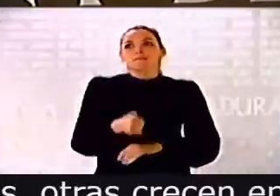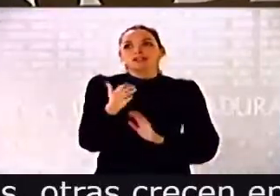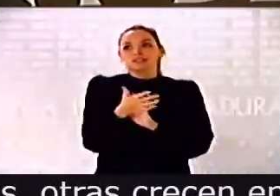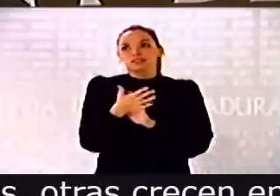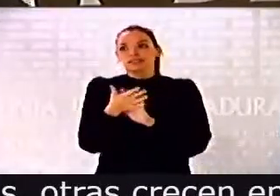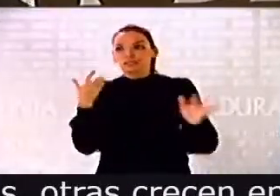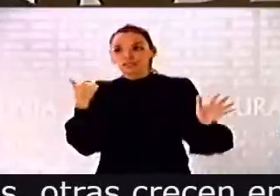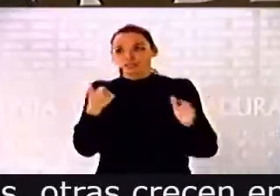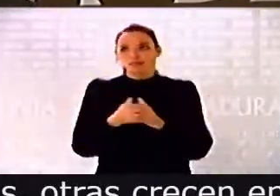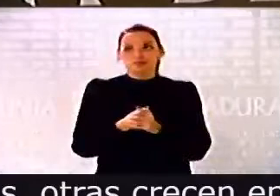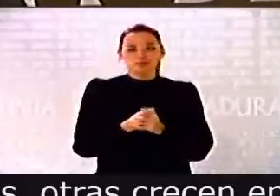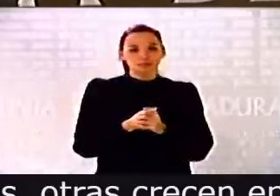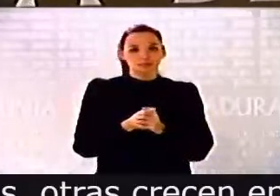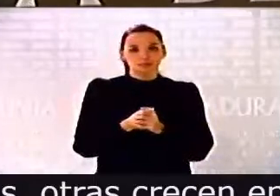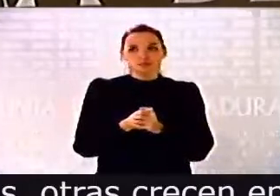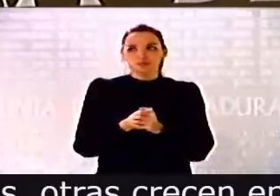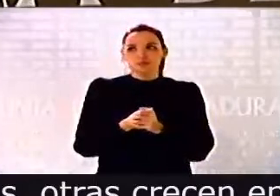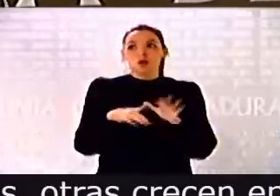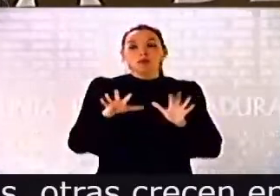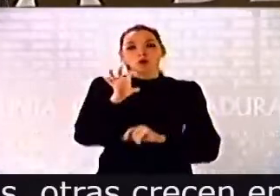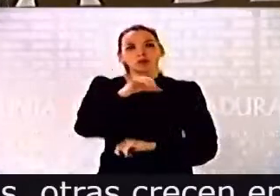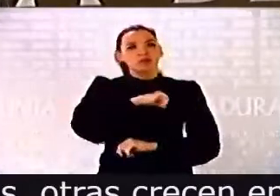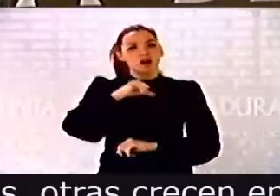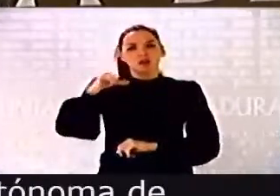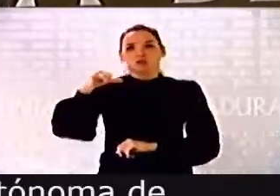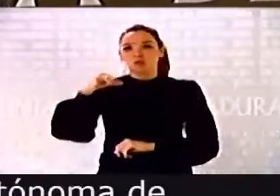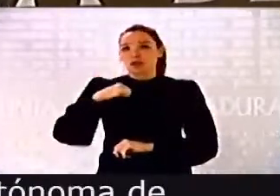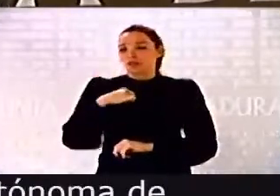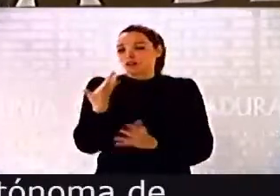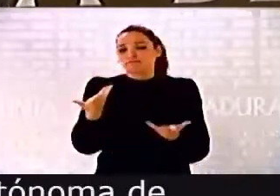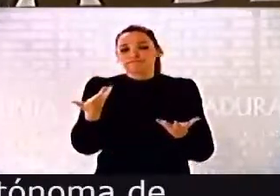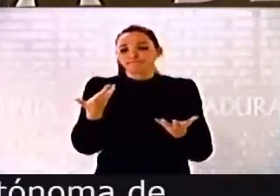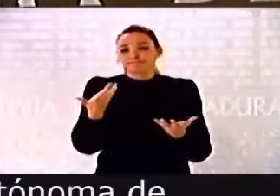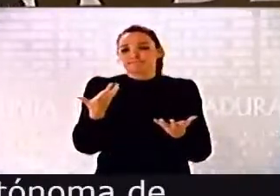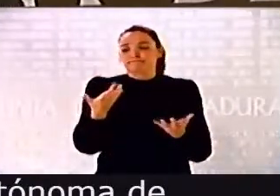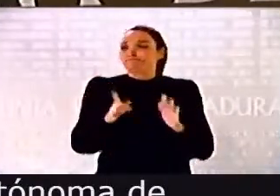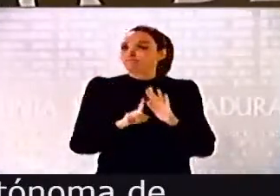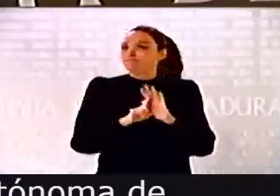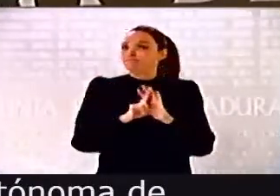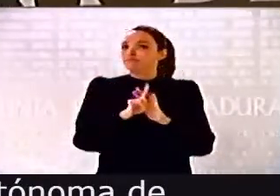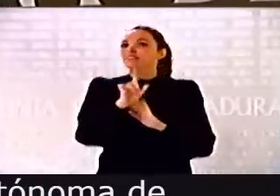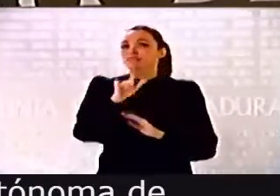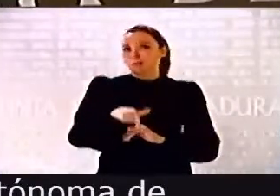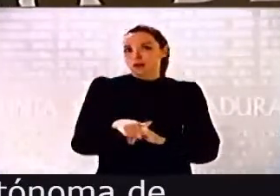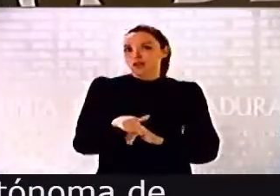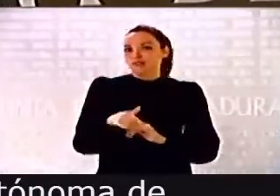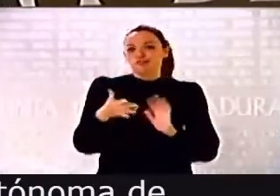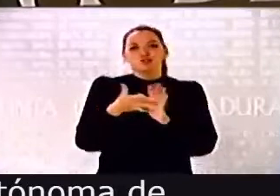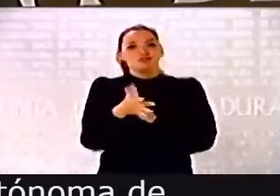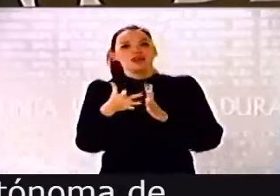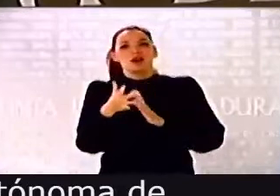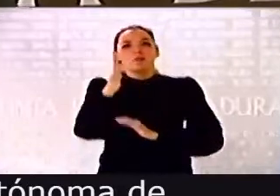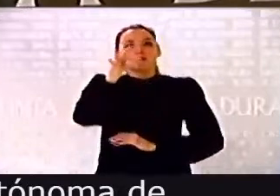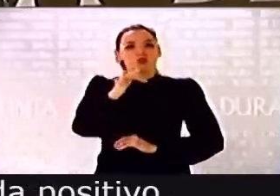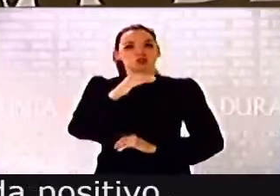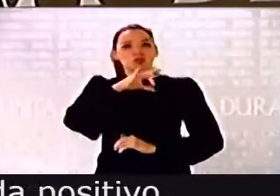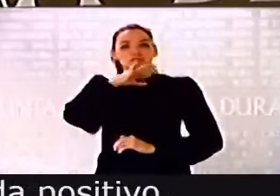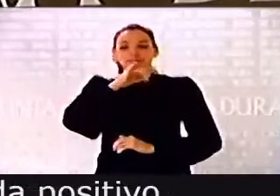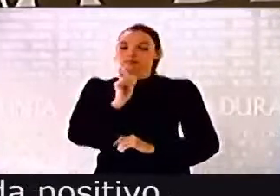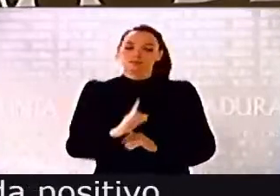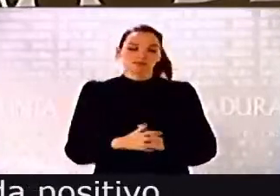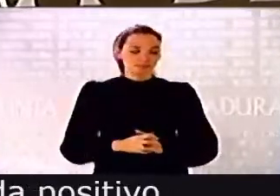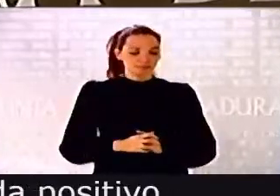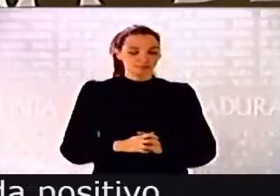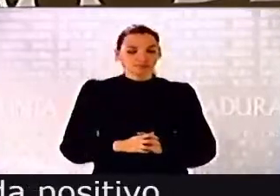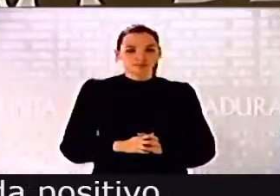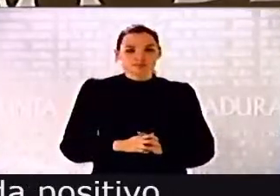de Extremadura, pero eso no significa absolutamente nada positivo mientras que vayamos